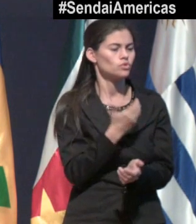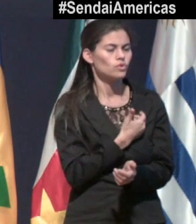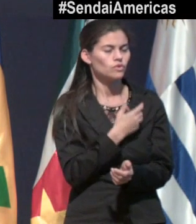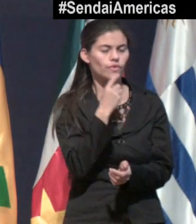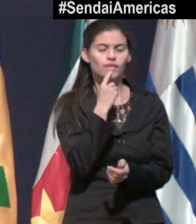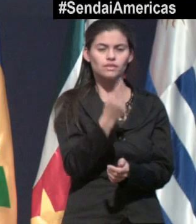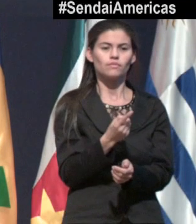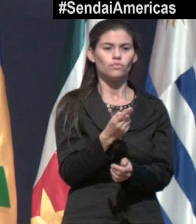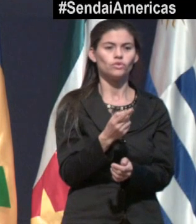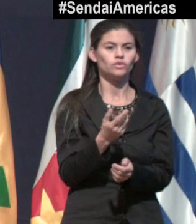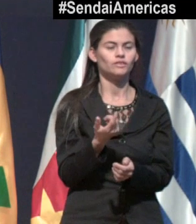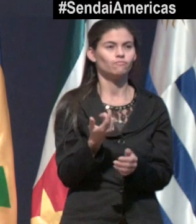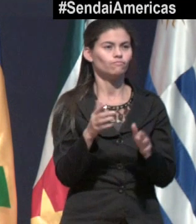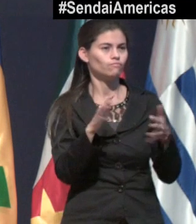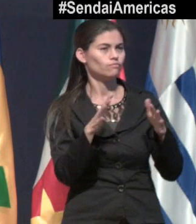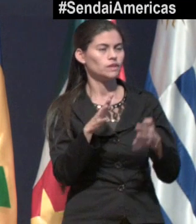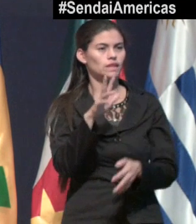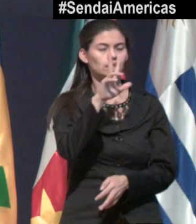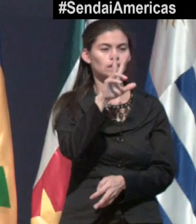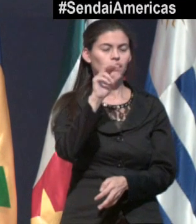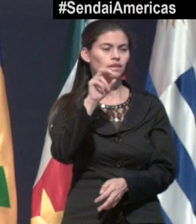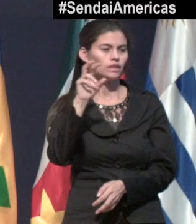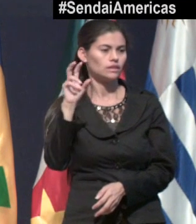un mundo de alrededor de